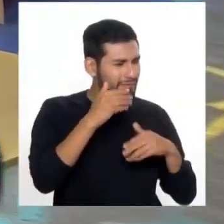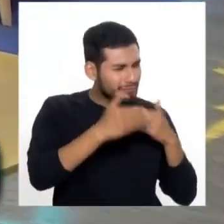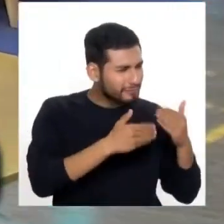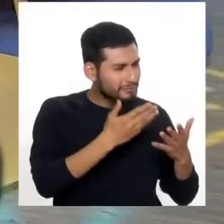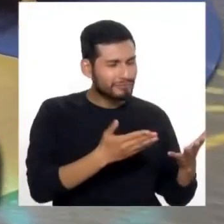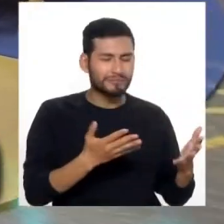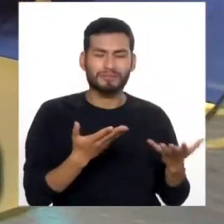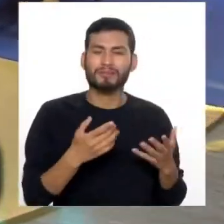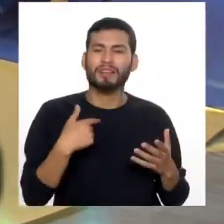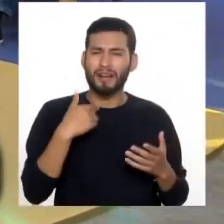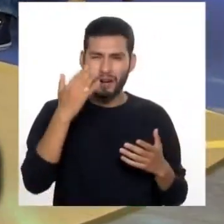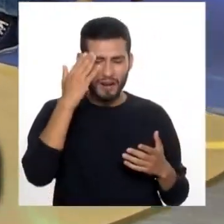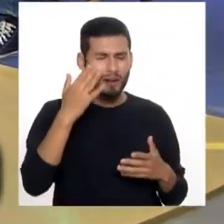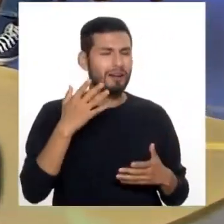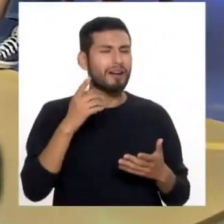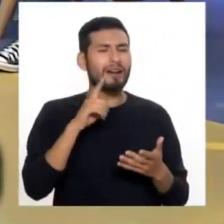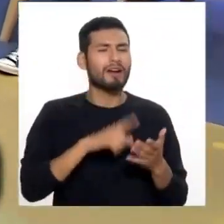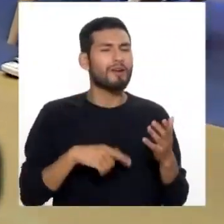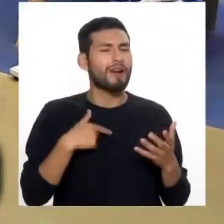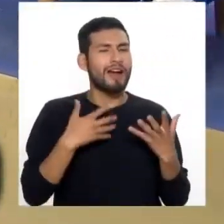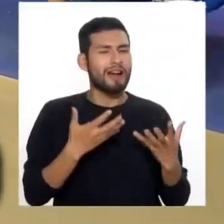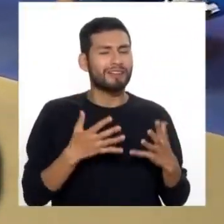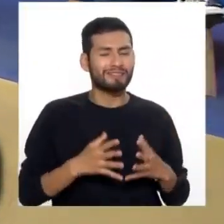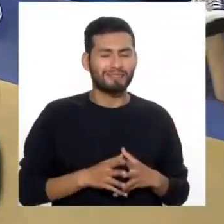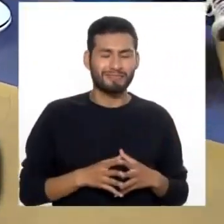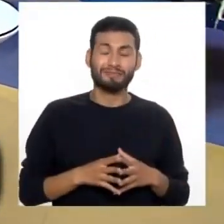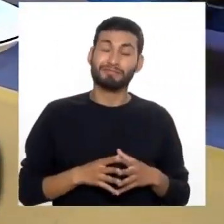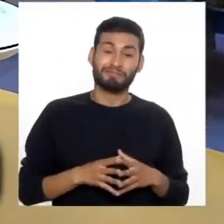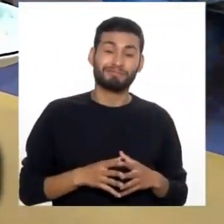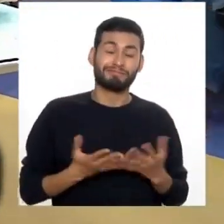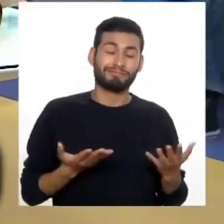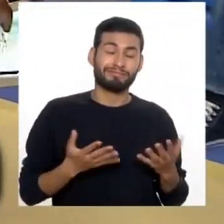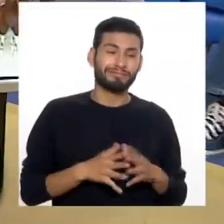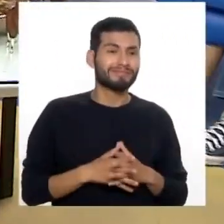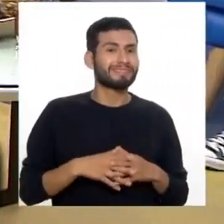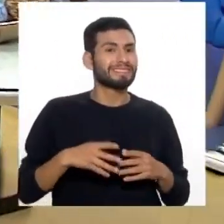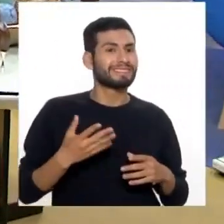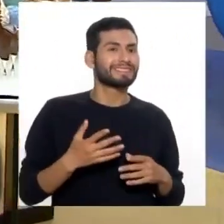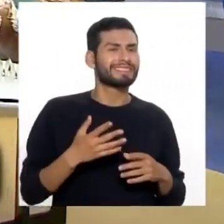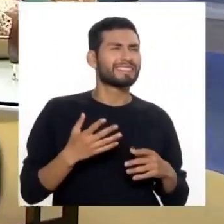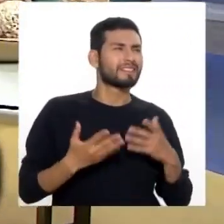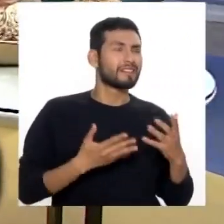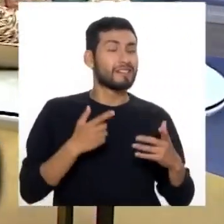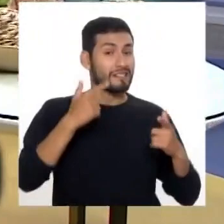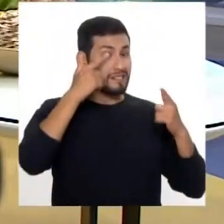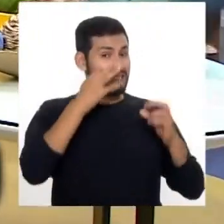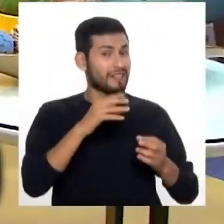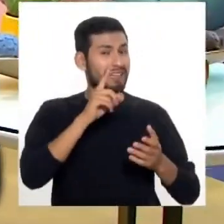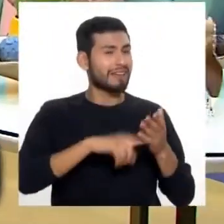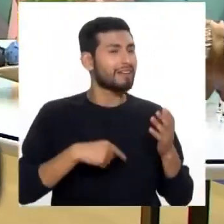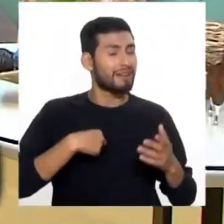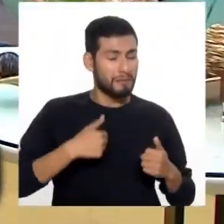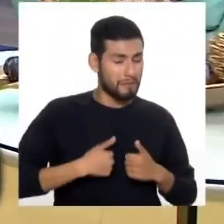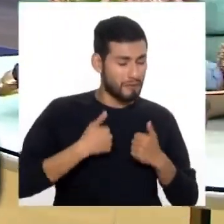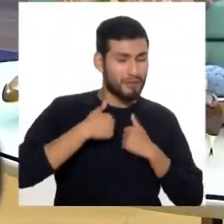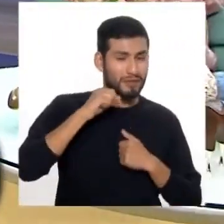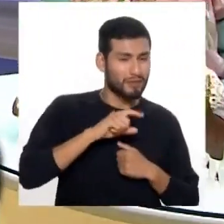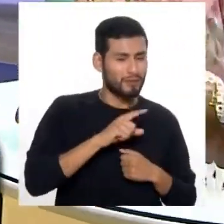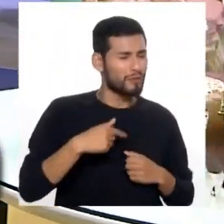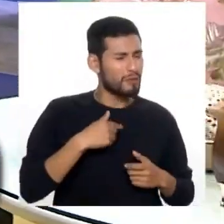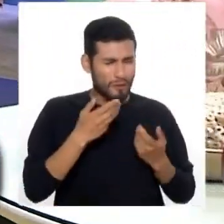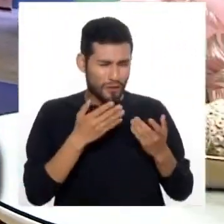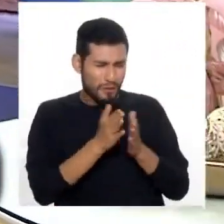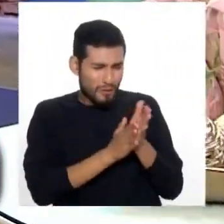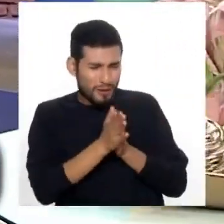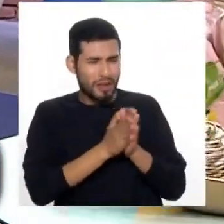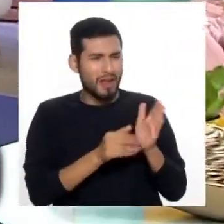de realmente saber tanto lo que yo quiero. Y es que más allá de poder decidir qué es lo que quiero o no en mi vida, la pasión o